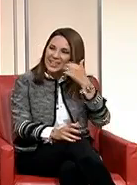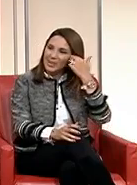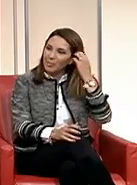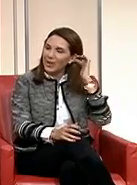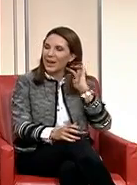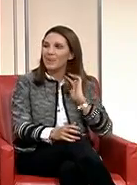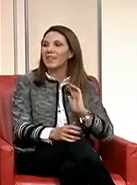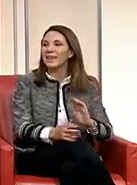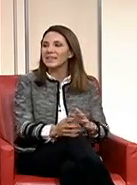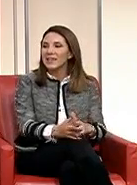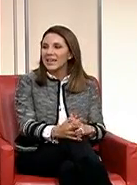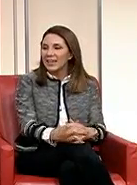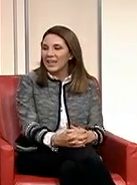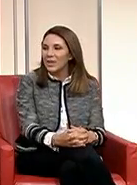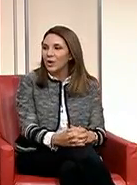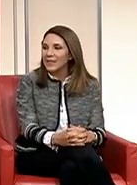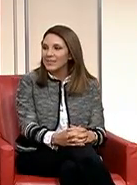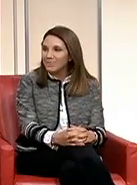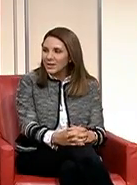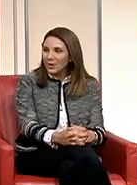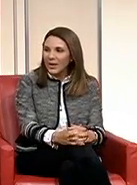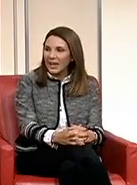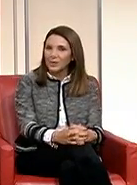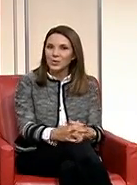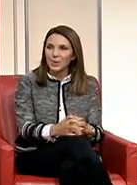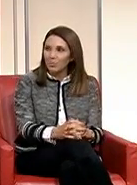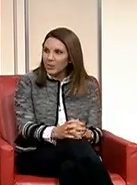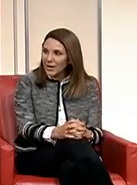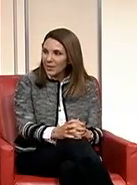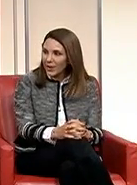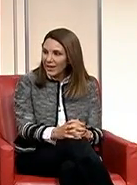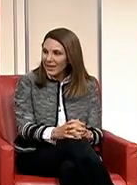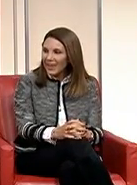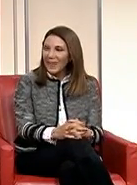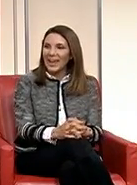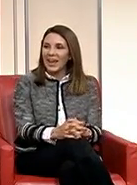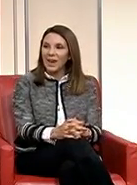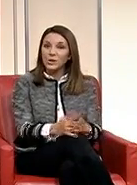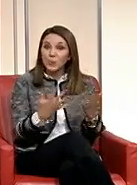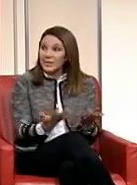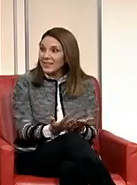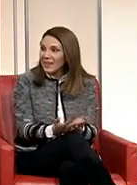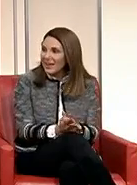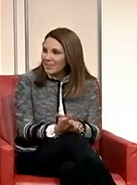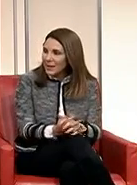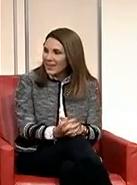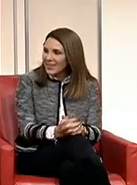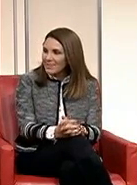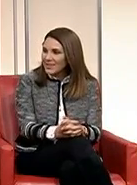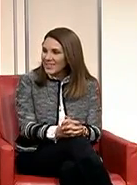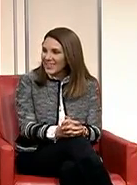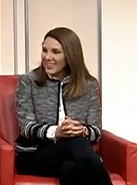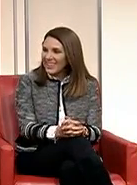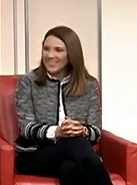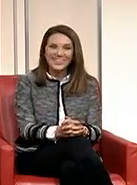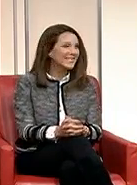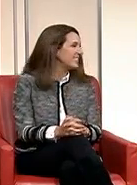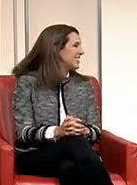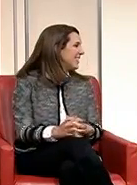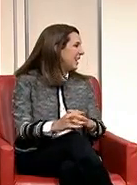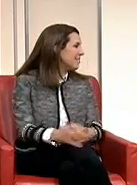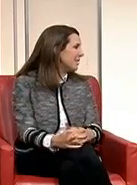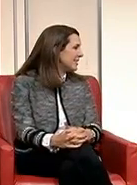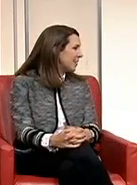quieran ahí poner rebeldes. Y yo las invito a que en nuestro reporte anual nos presenten la campaña. ¿Qué te parecería, Tali?